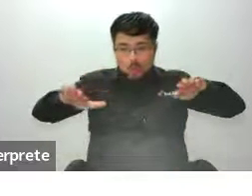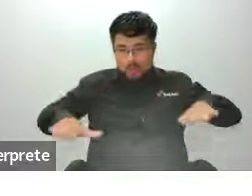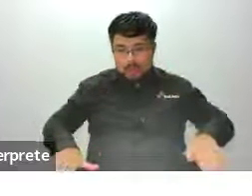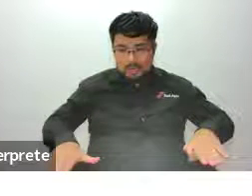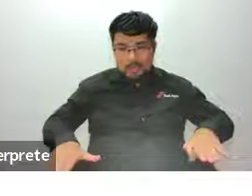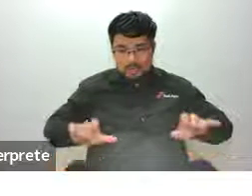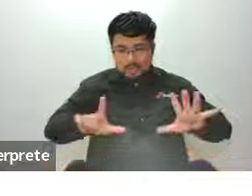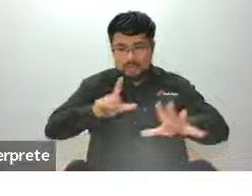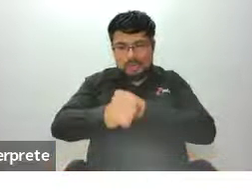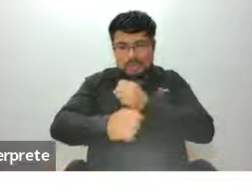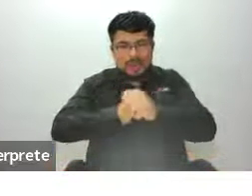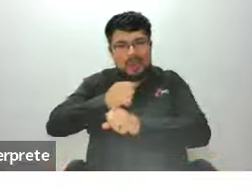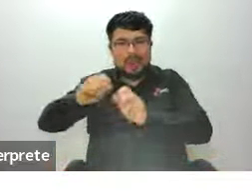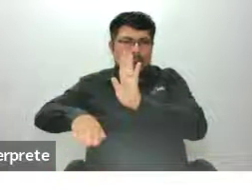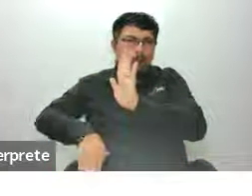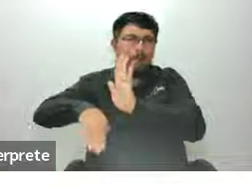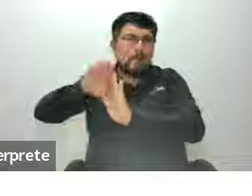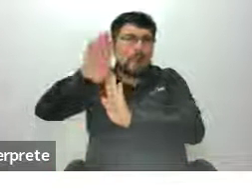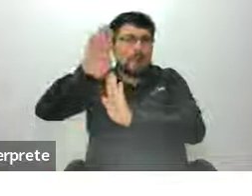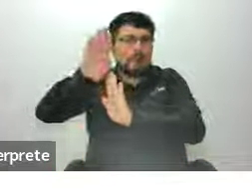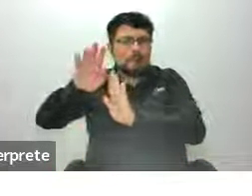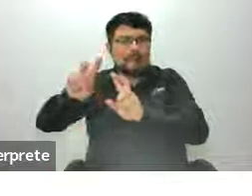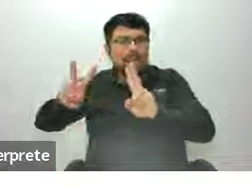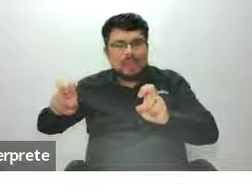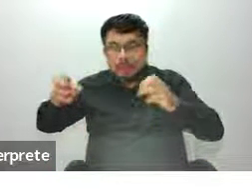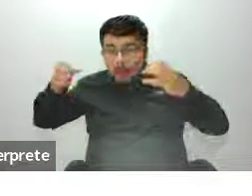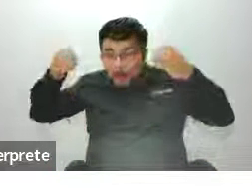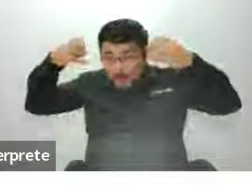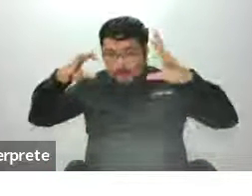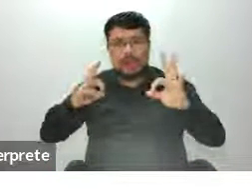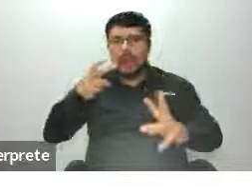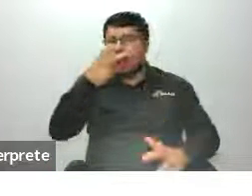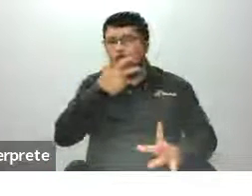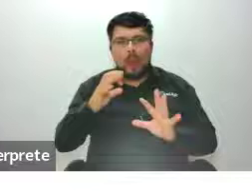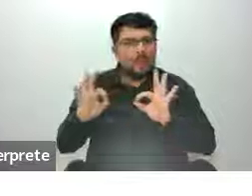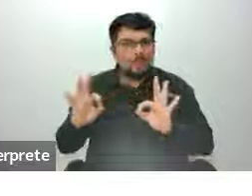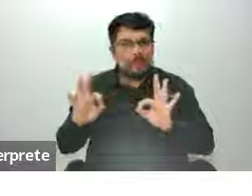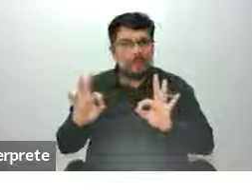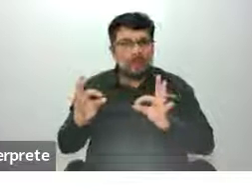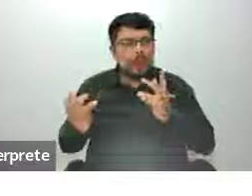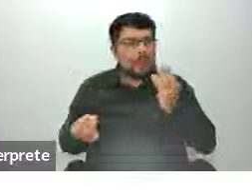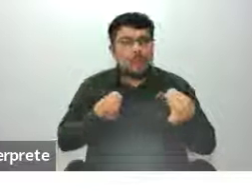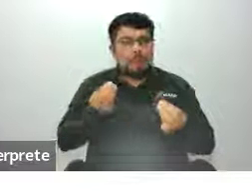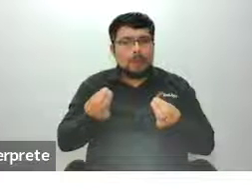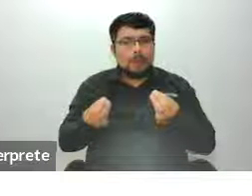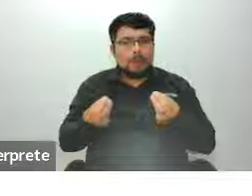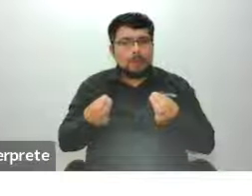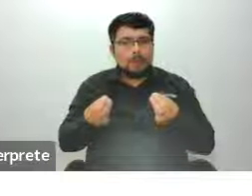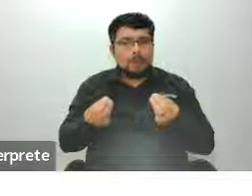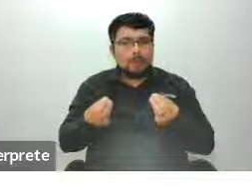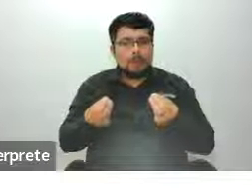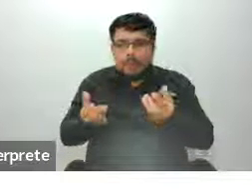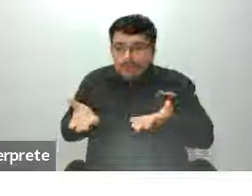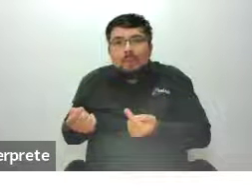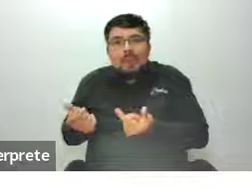lenguaje, ¿cierto? Se llama que has cruzado una etapa de privación del